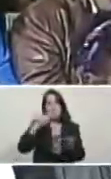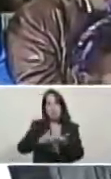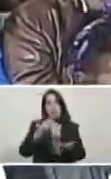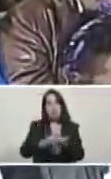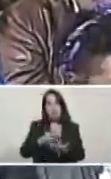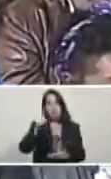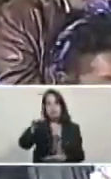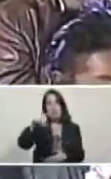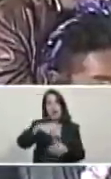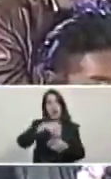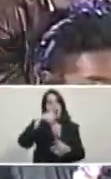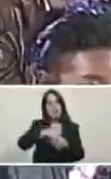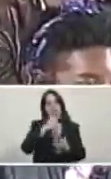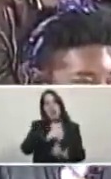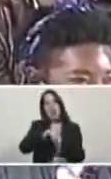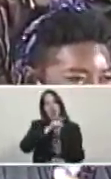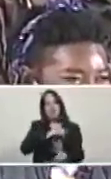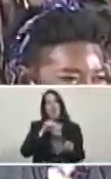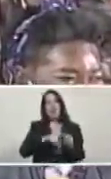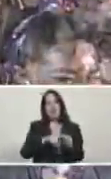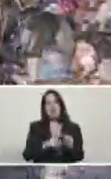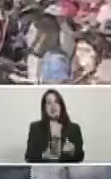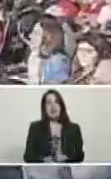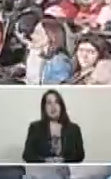a las elecciones en españa